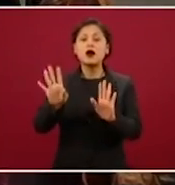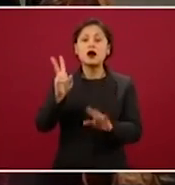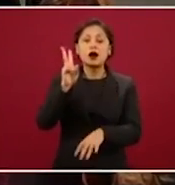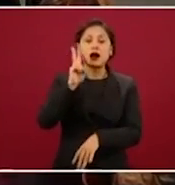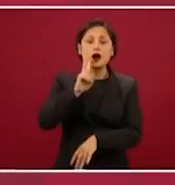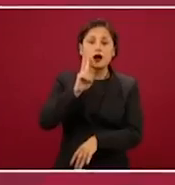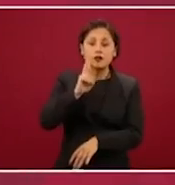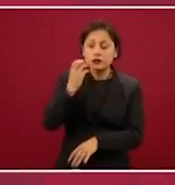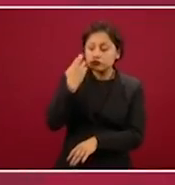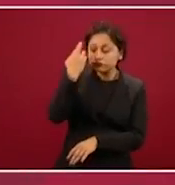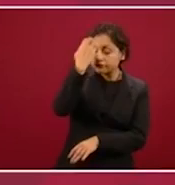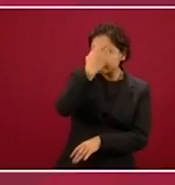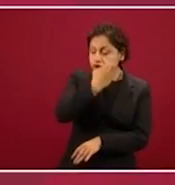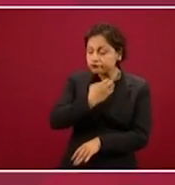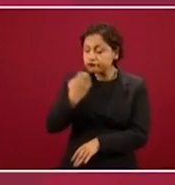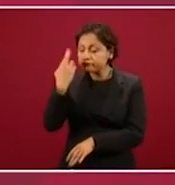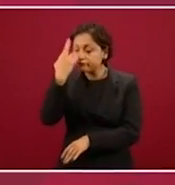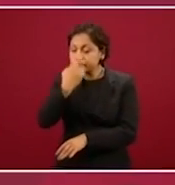Todas.